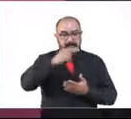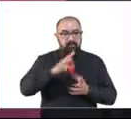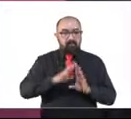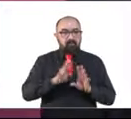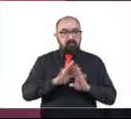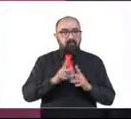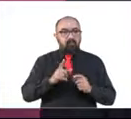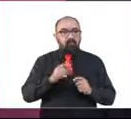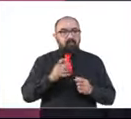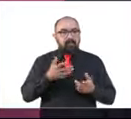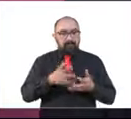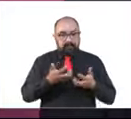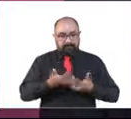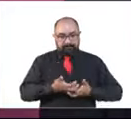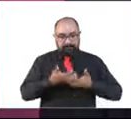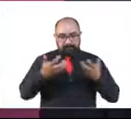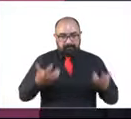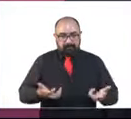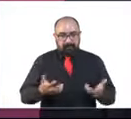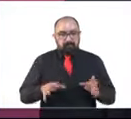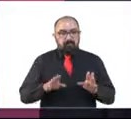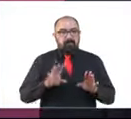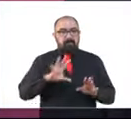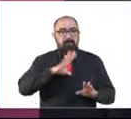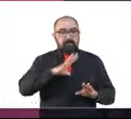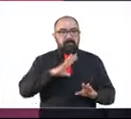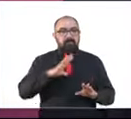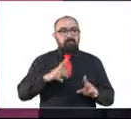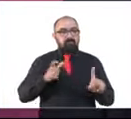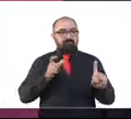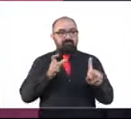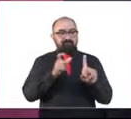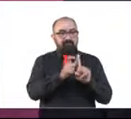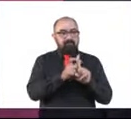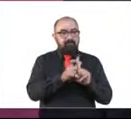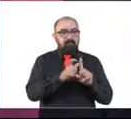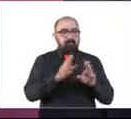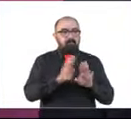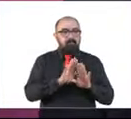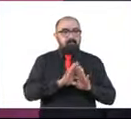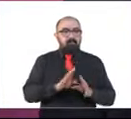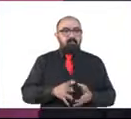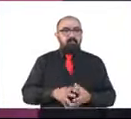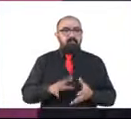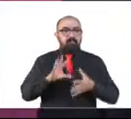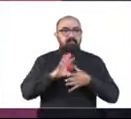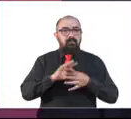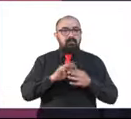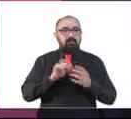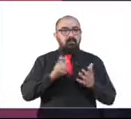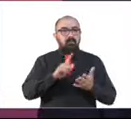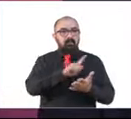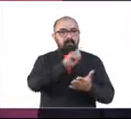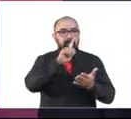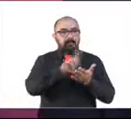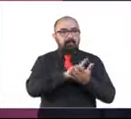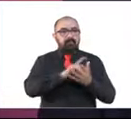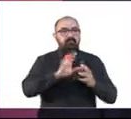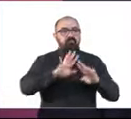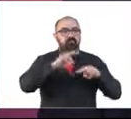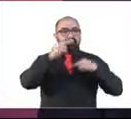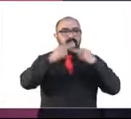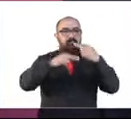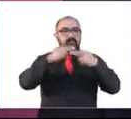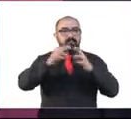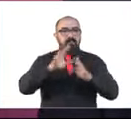sin considerar lo que representan una categoría que está en la ley ambiental de la ciudad, que es las áreas de